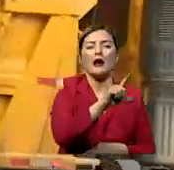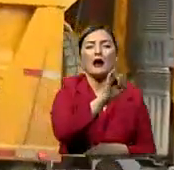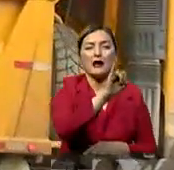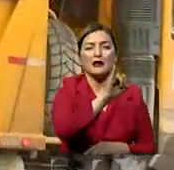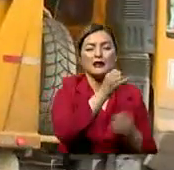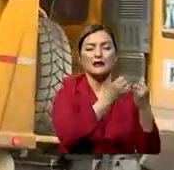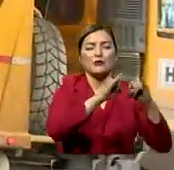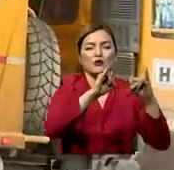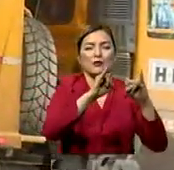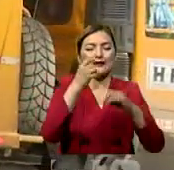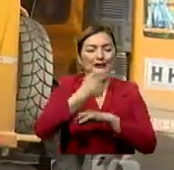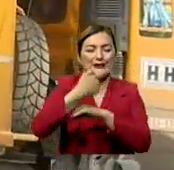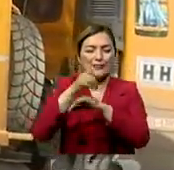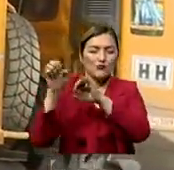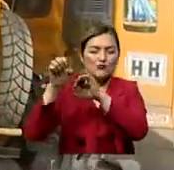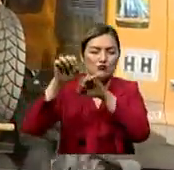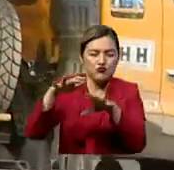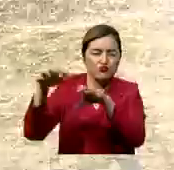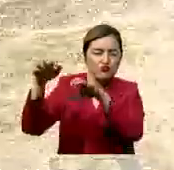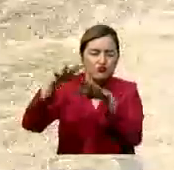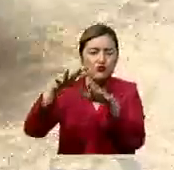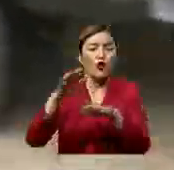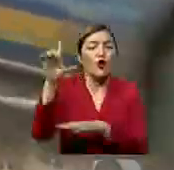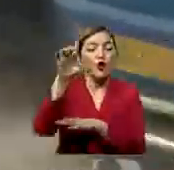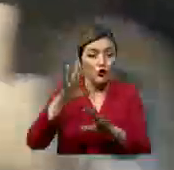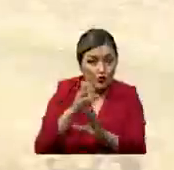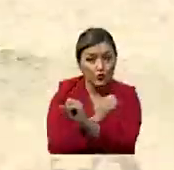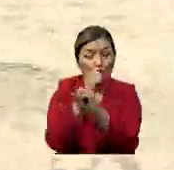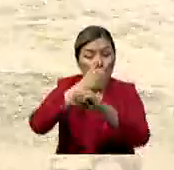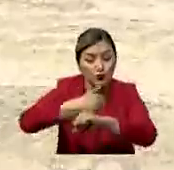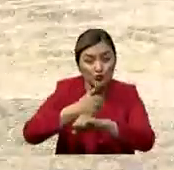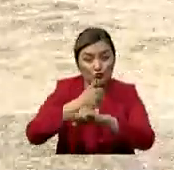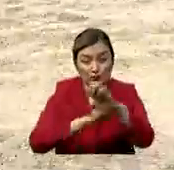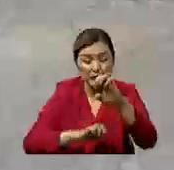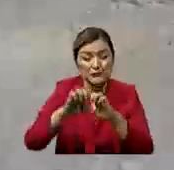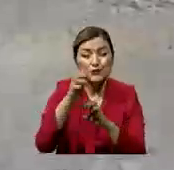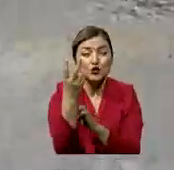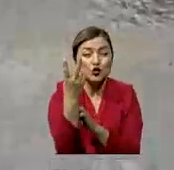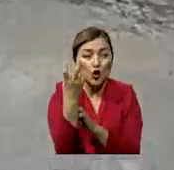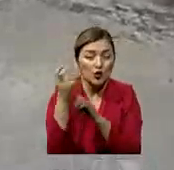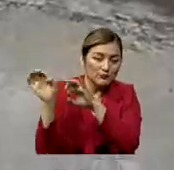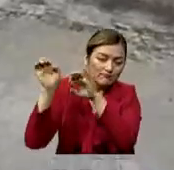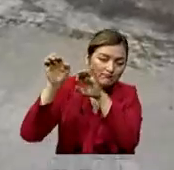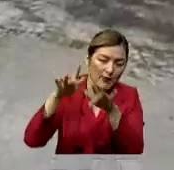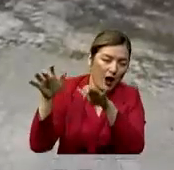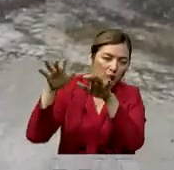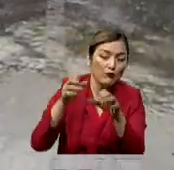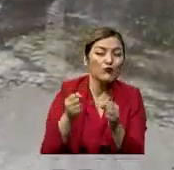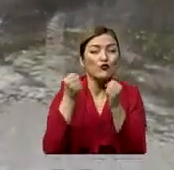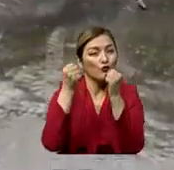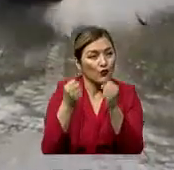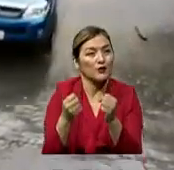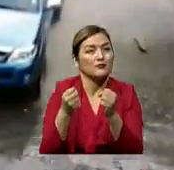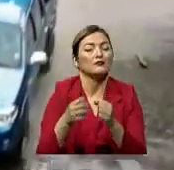registran a diario. Solo la noche de este lunes las autoridades identificaron más de 12 derrumbes de medias y grandes